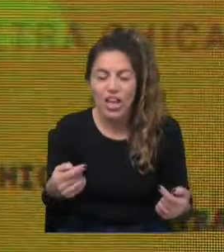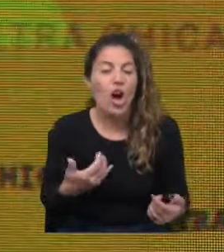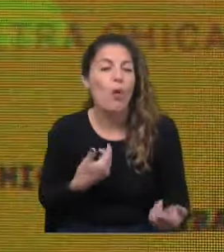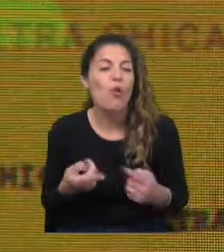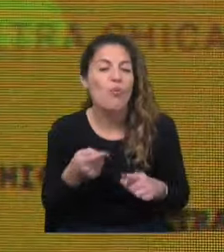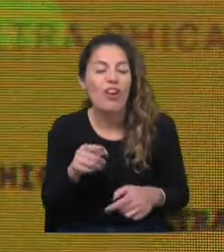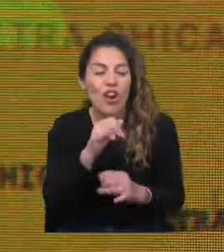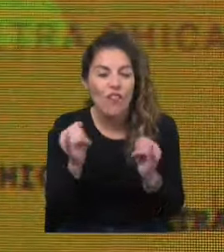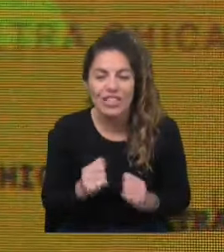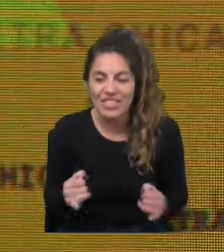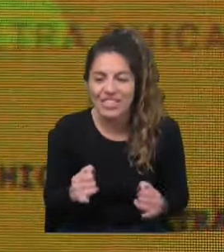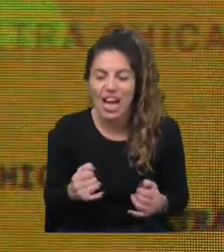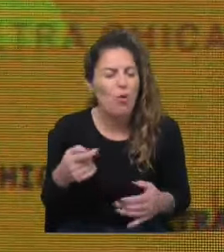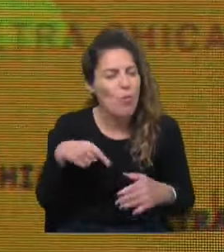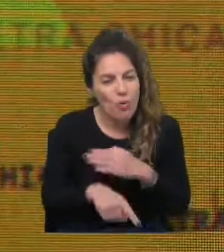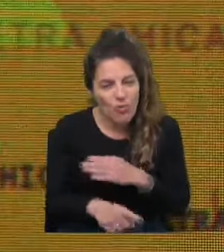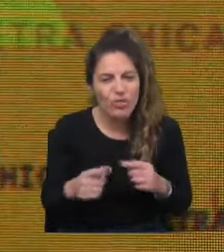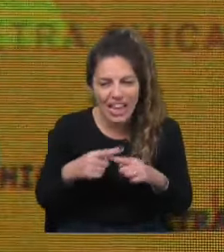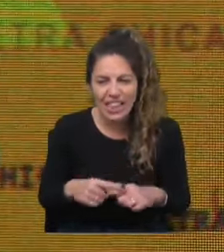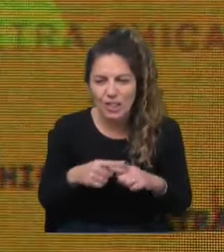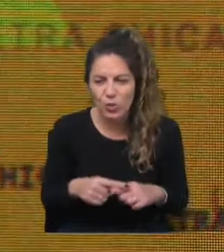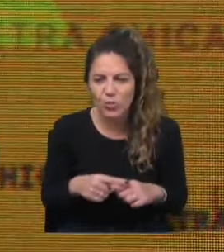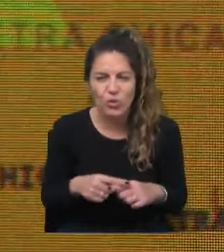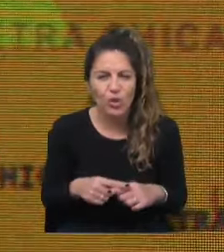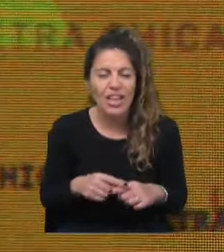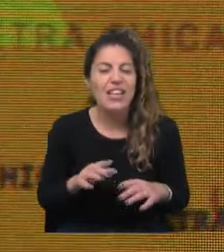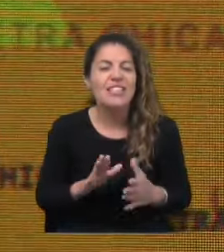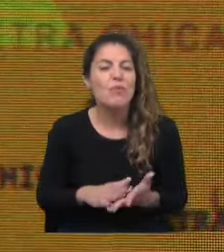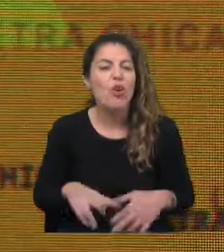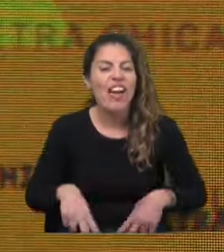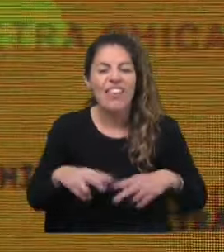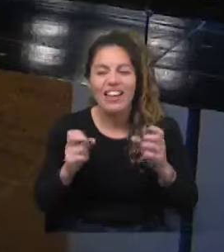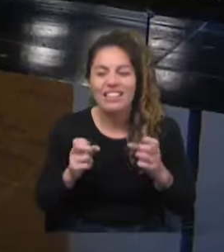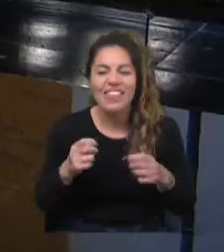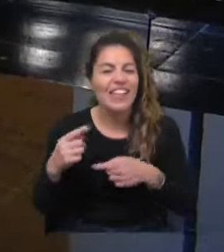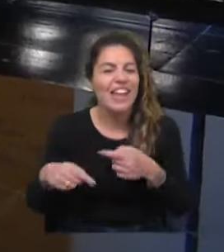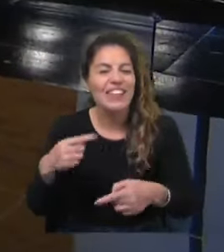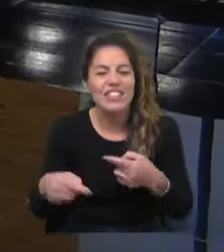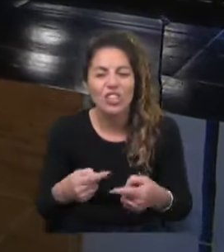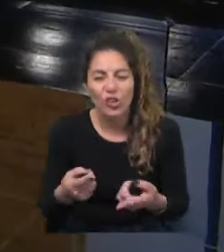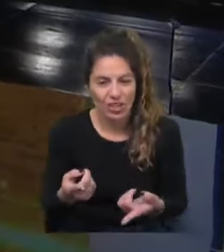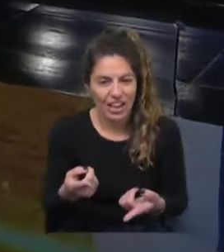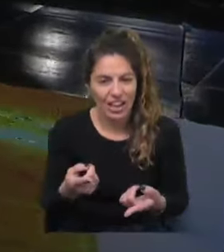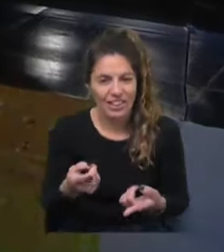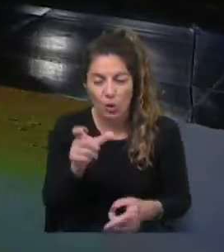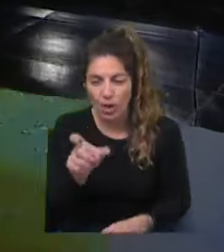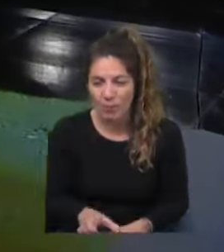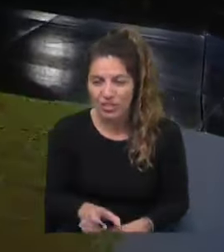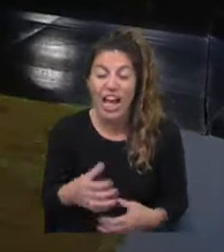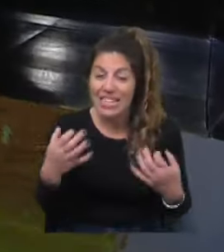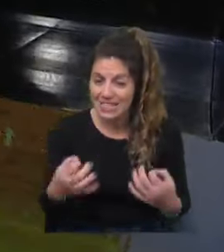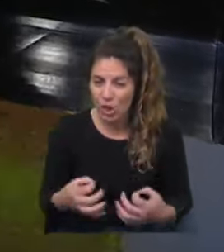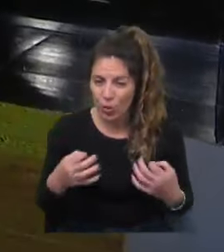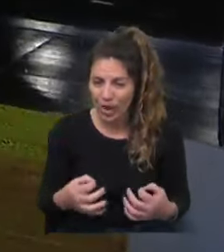con la felicidad? Es como muy profunda la discusión en ese sentido, si vos la analizás desde la trayectoria biográfica. Porque